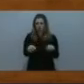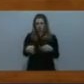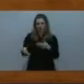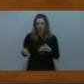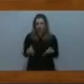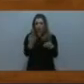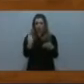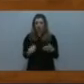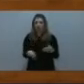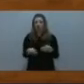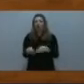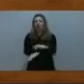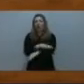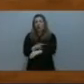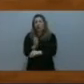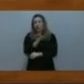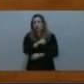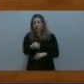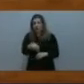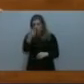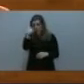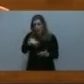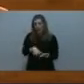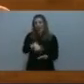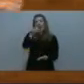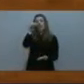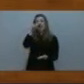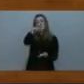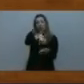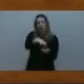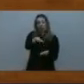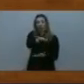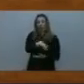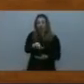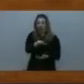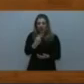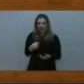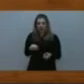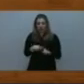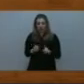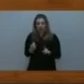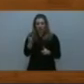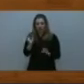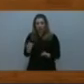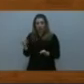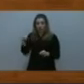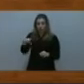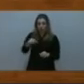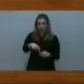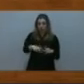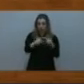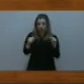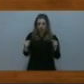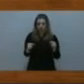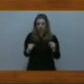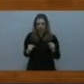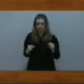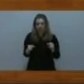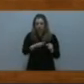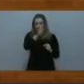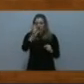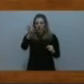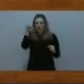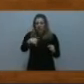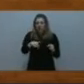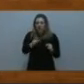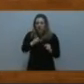propio Gobierno. ¿Por qué no? Visto dónde está la capilla de las reliquias de la que sale el Rey Santo, no es descartable que pasase por aquí. Eso sí se habían enterado. Nosotros parece ser que los